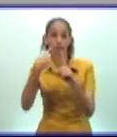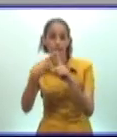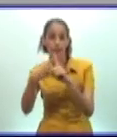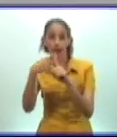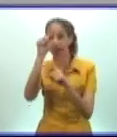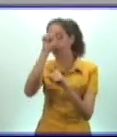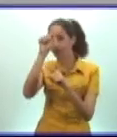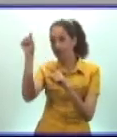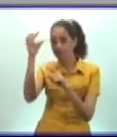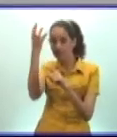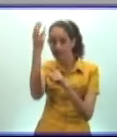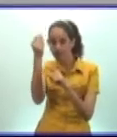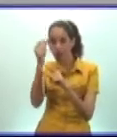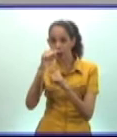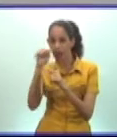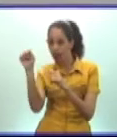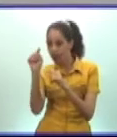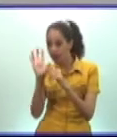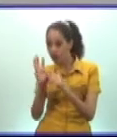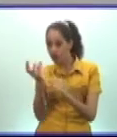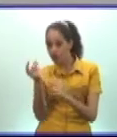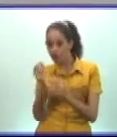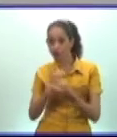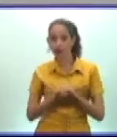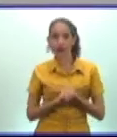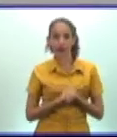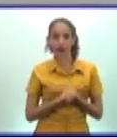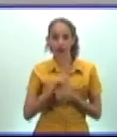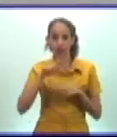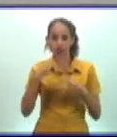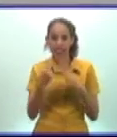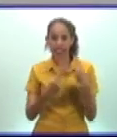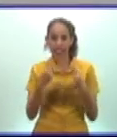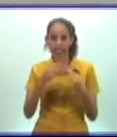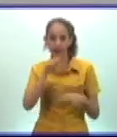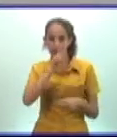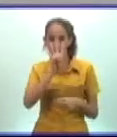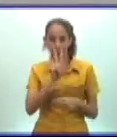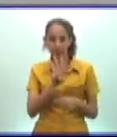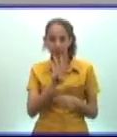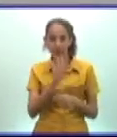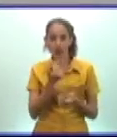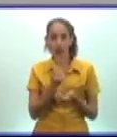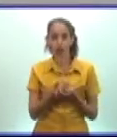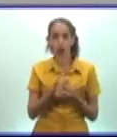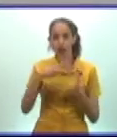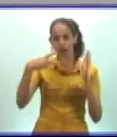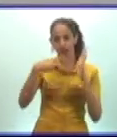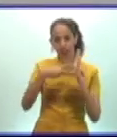los numeradores. 24 tercios entre 2.